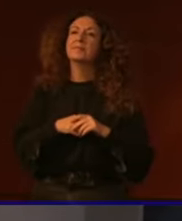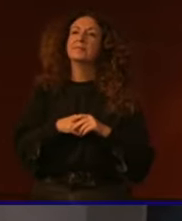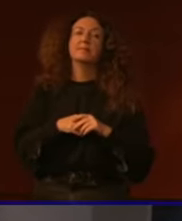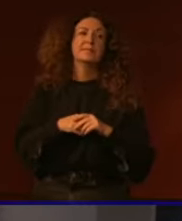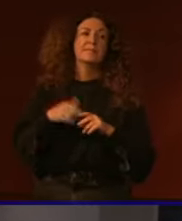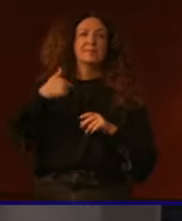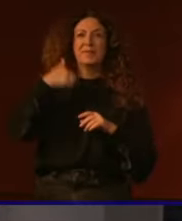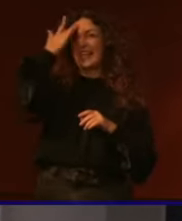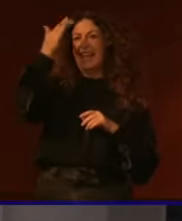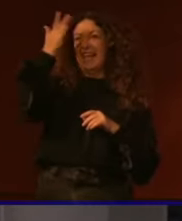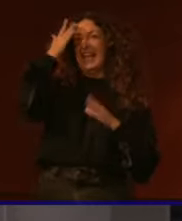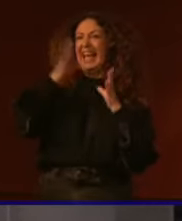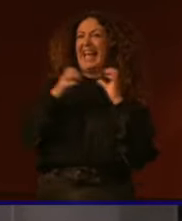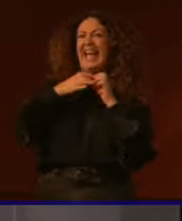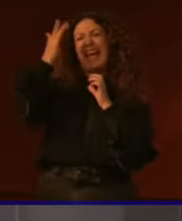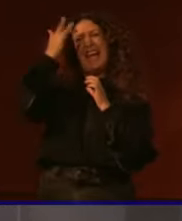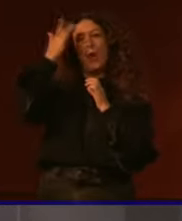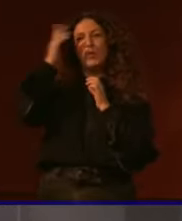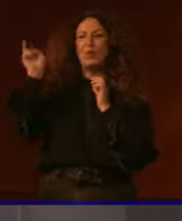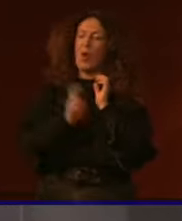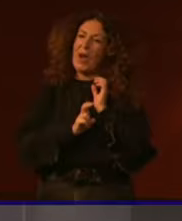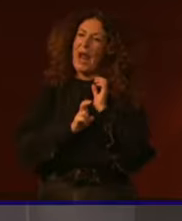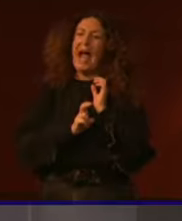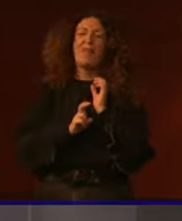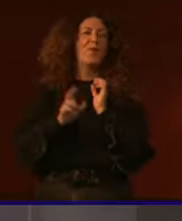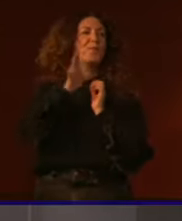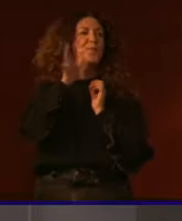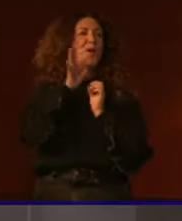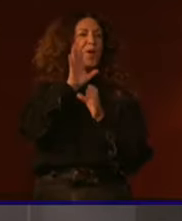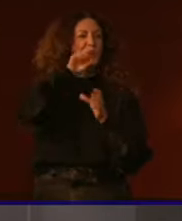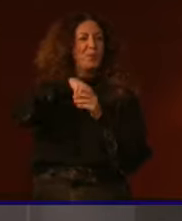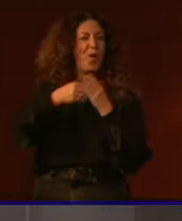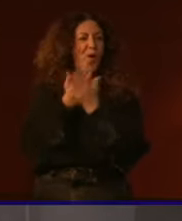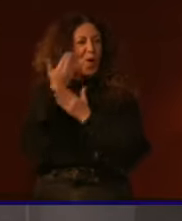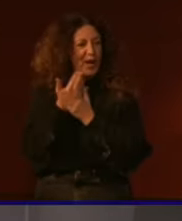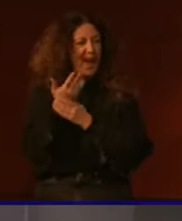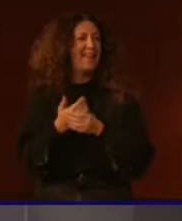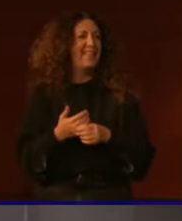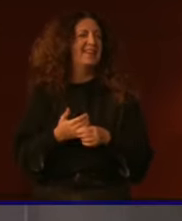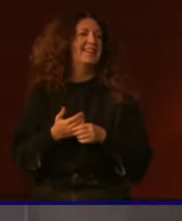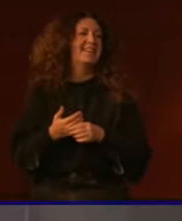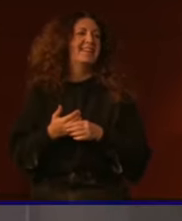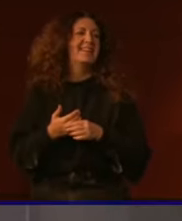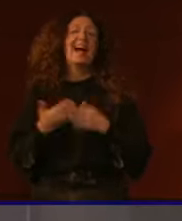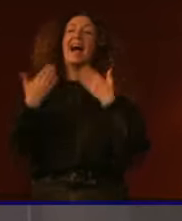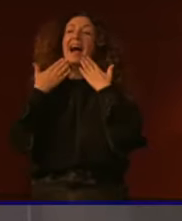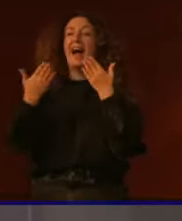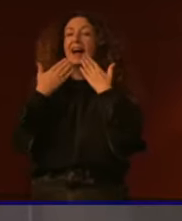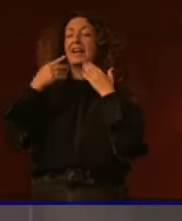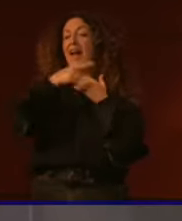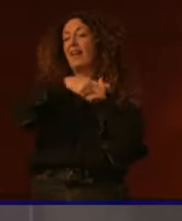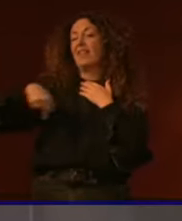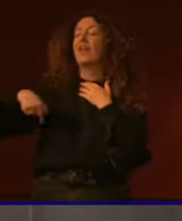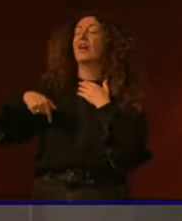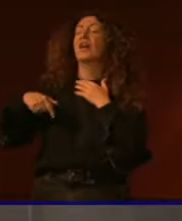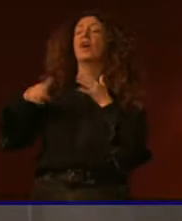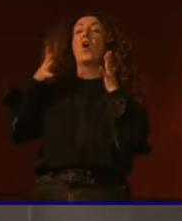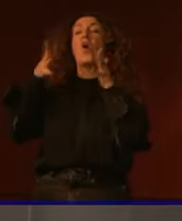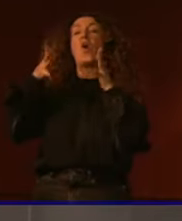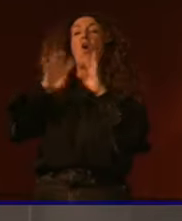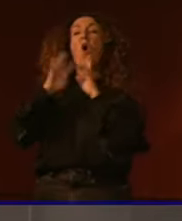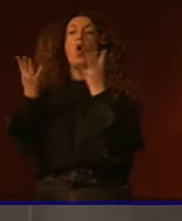súper ilusionado por estar implicado en esta jornada. Agradecer al Consejo Asesor, a las personas